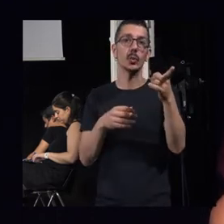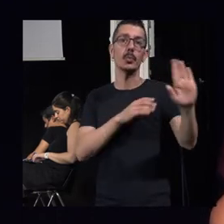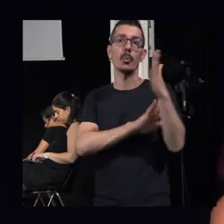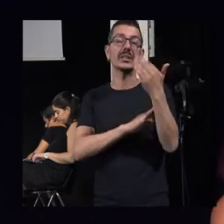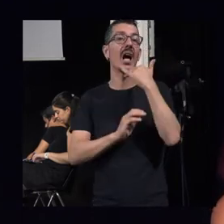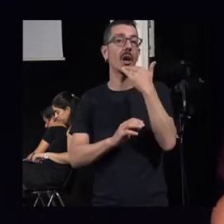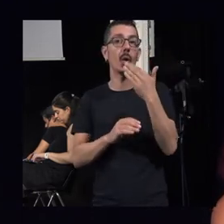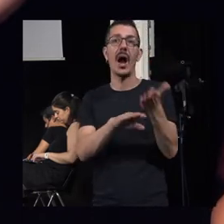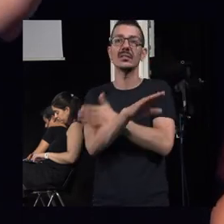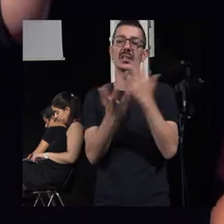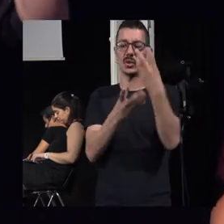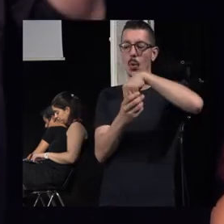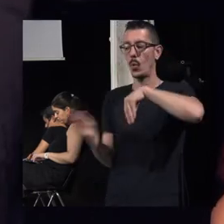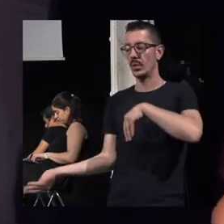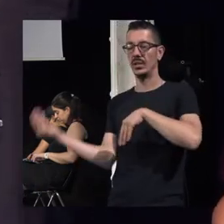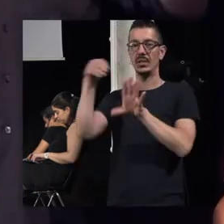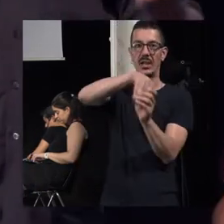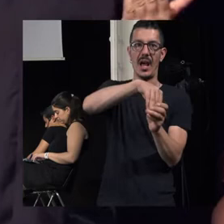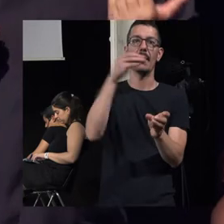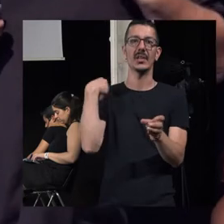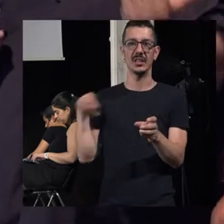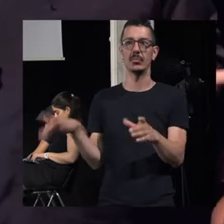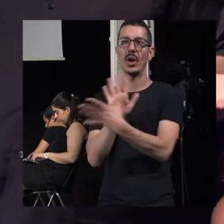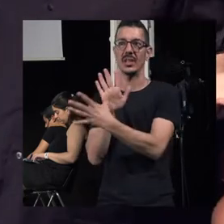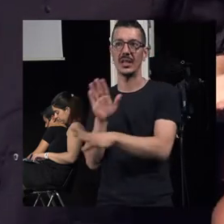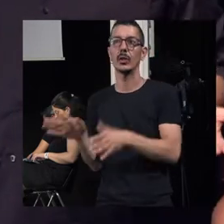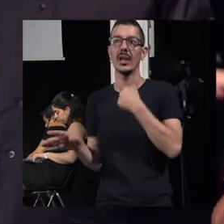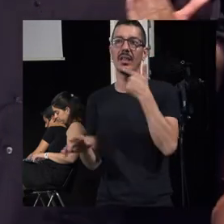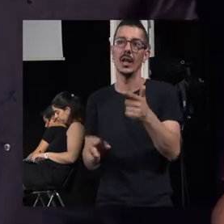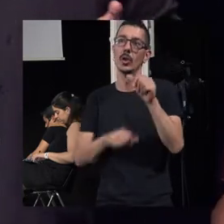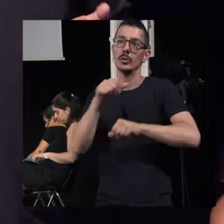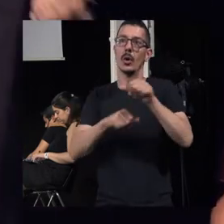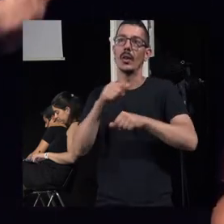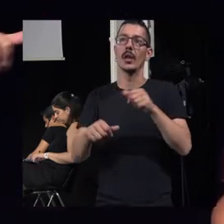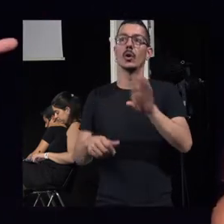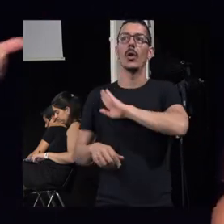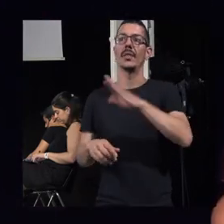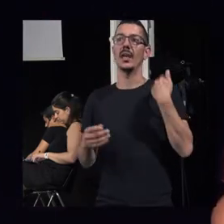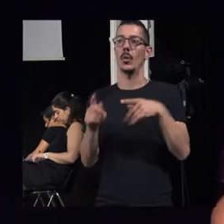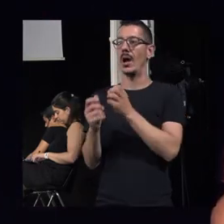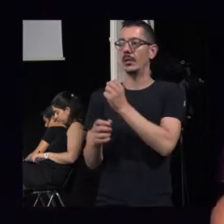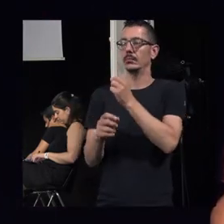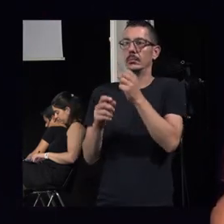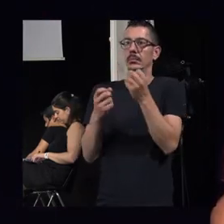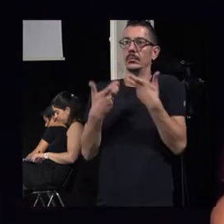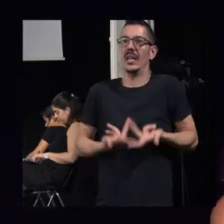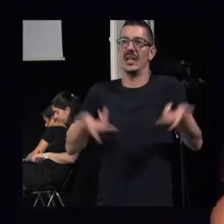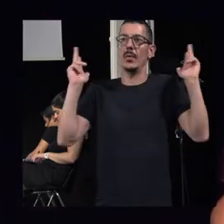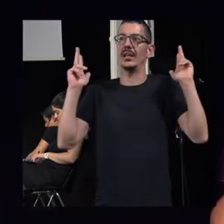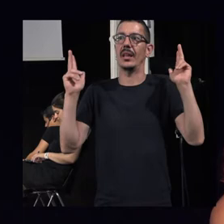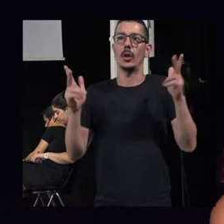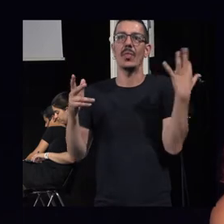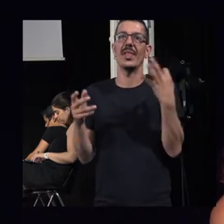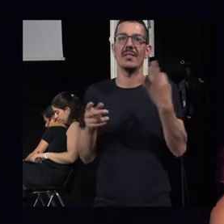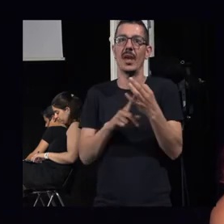con los protagonistas que tienen que ser los que estén al frente de los procesos de emancipación. Por lo cual, desearíamos que Barcelona en Comú y las